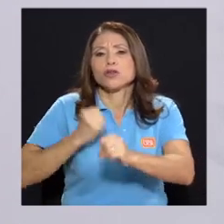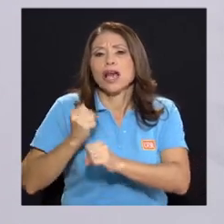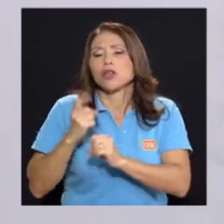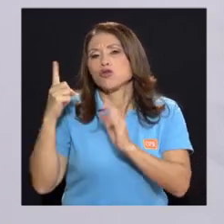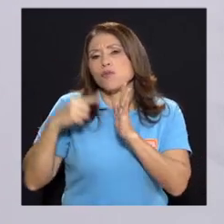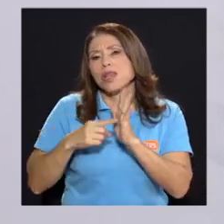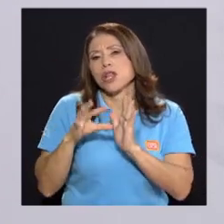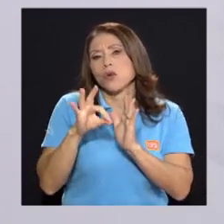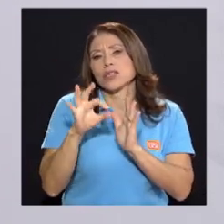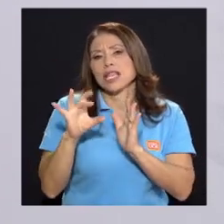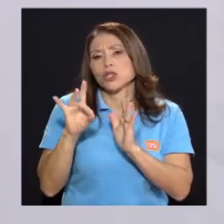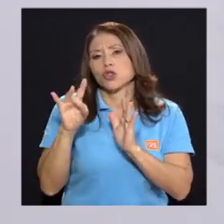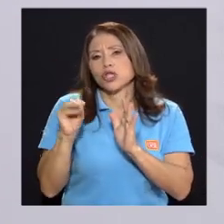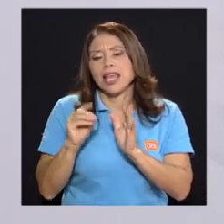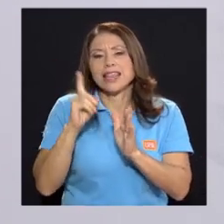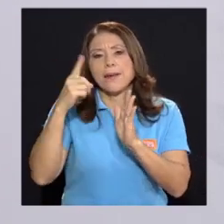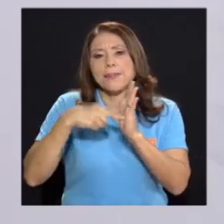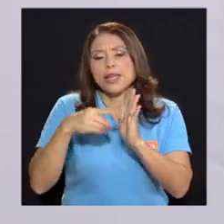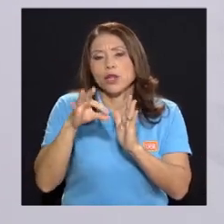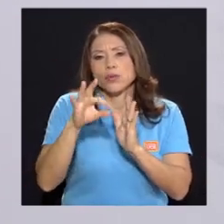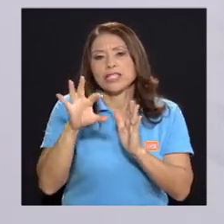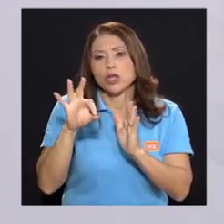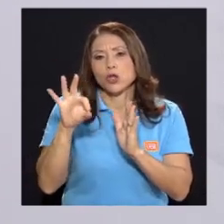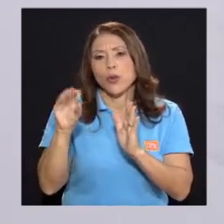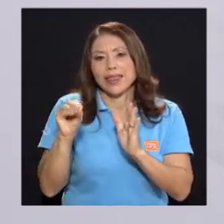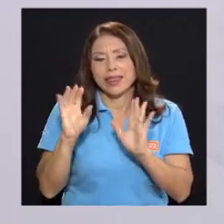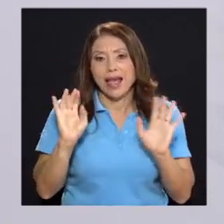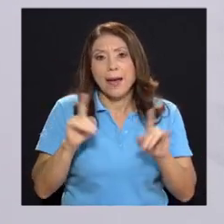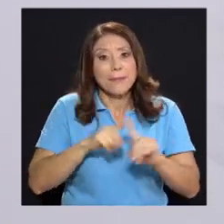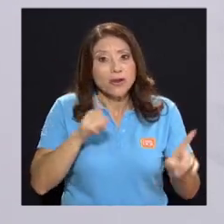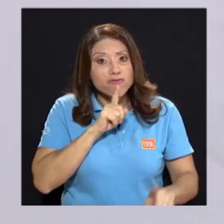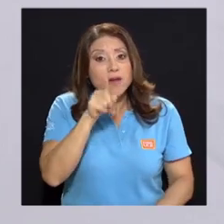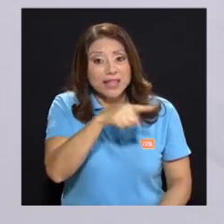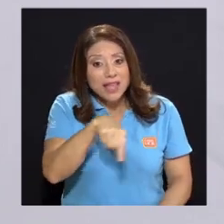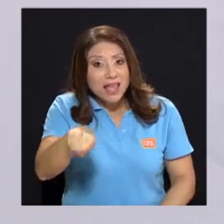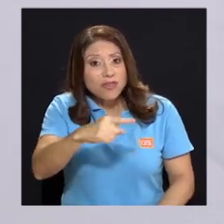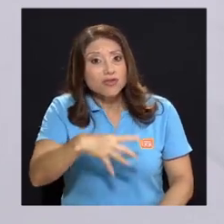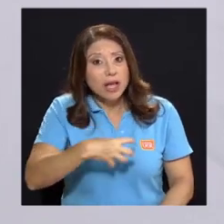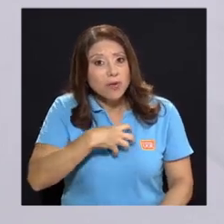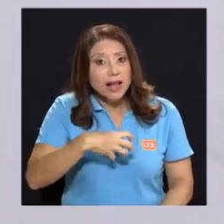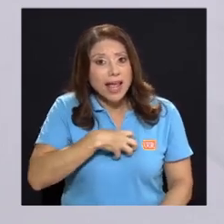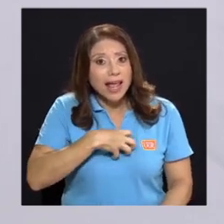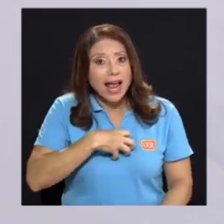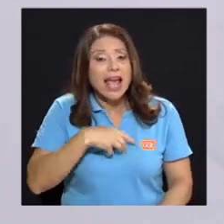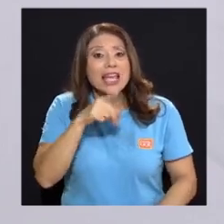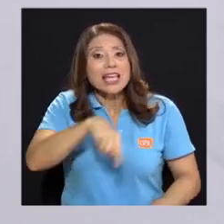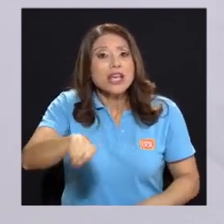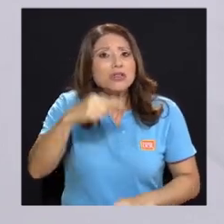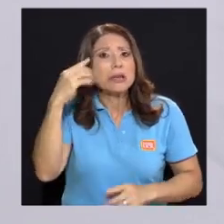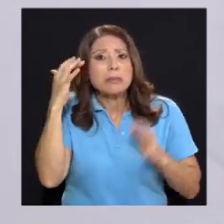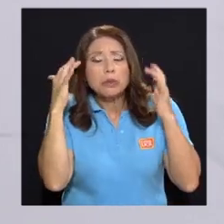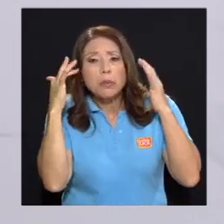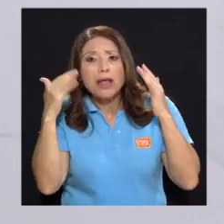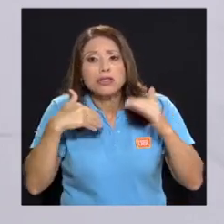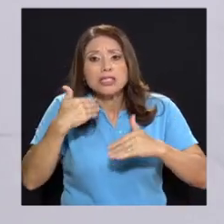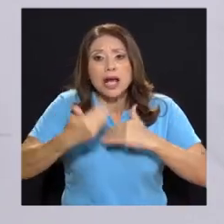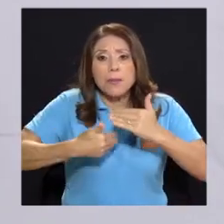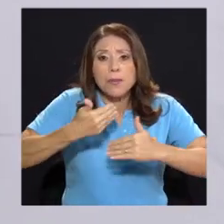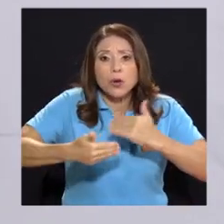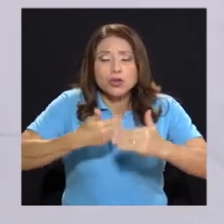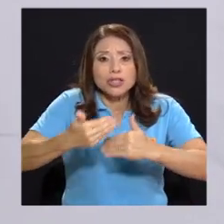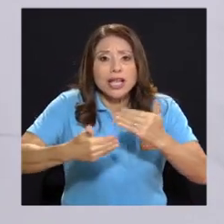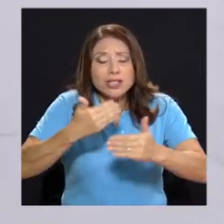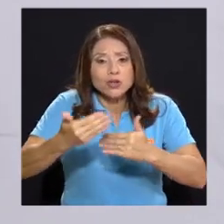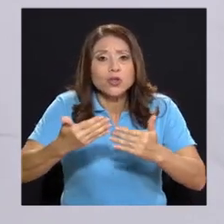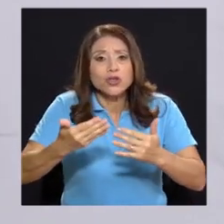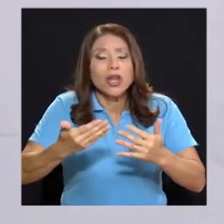rica pero hay una queja efectivamente y hay un temor que cuando ocurran los procesos de grabación terminan de los procesos de